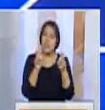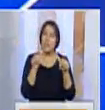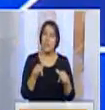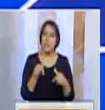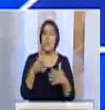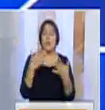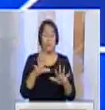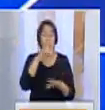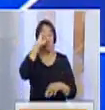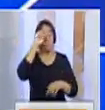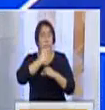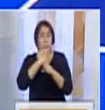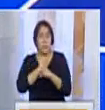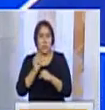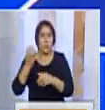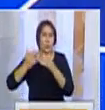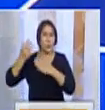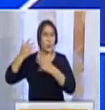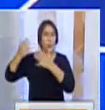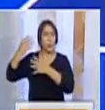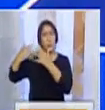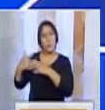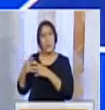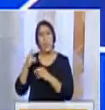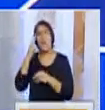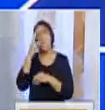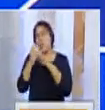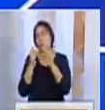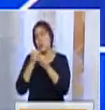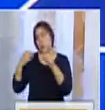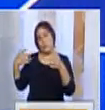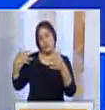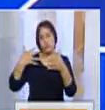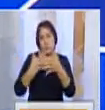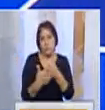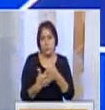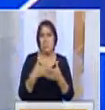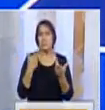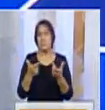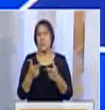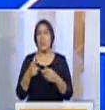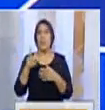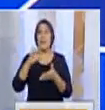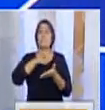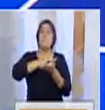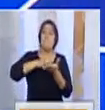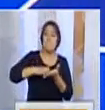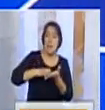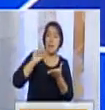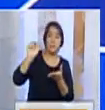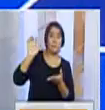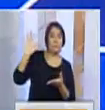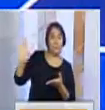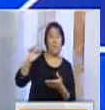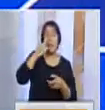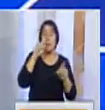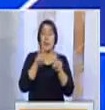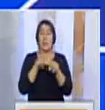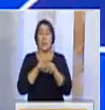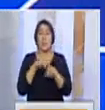trabajando ya desde hace un par de años. Han habido jornadas de empadronamiento, han habido visitas